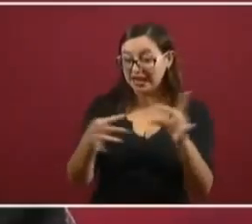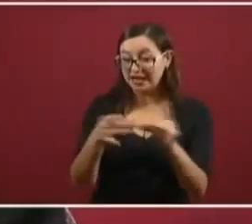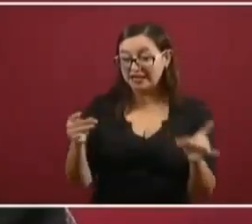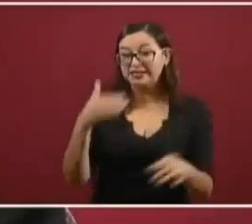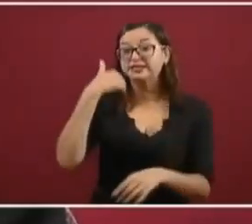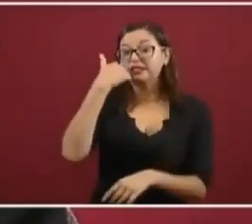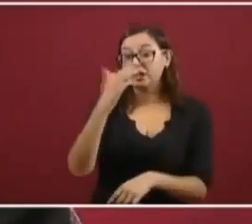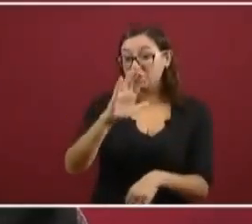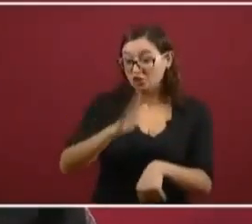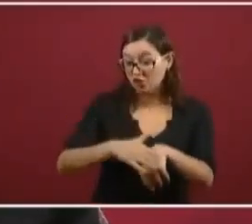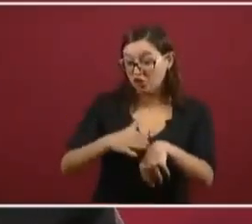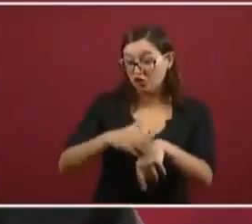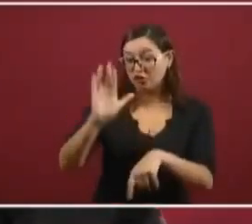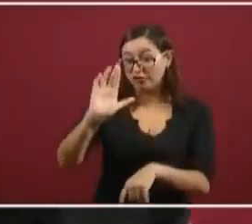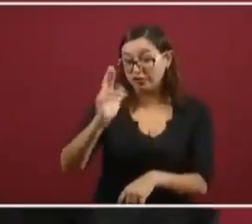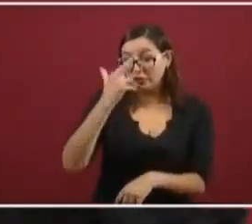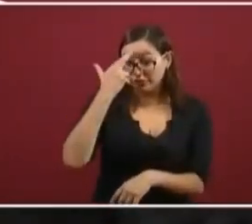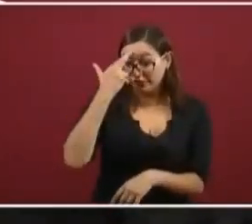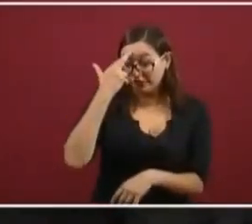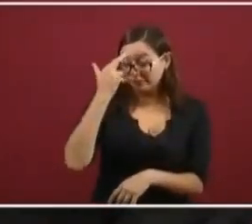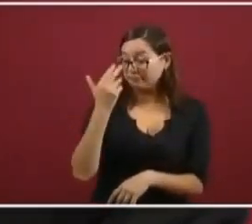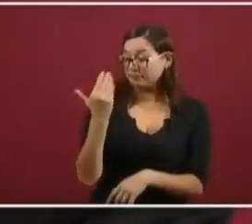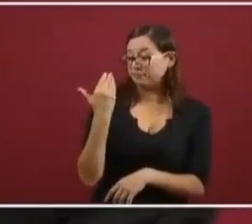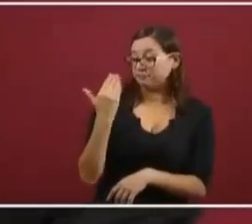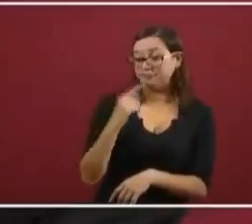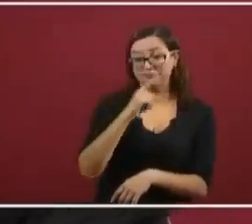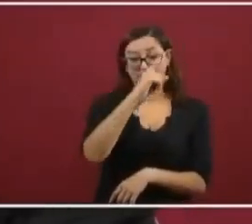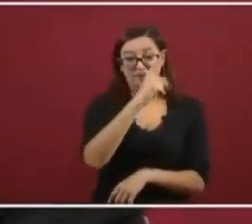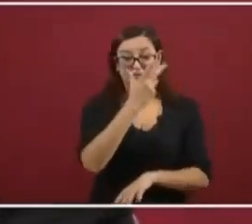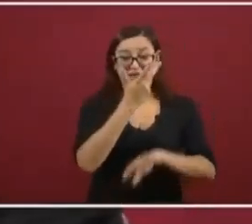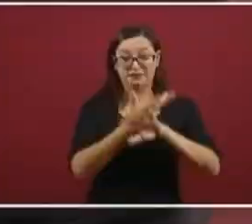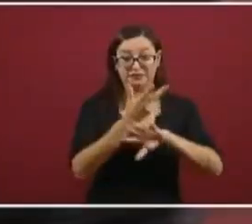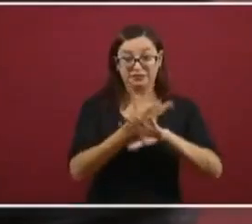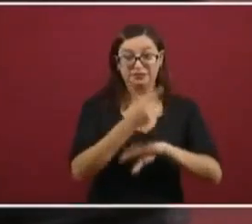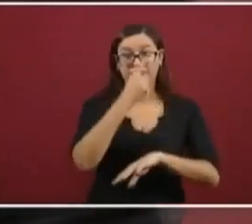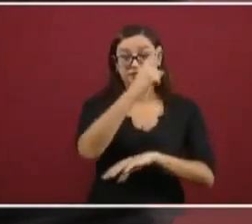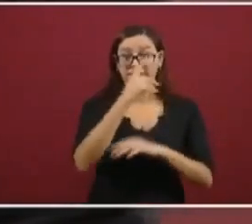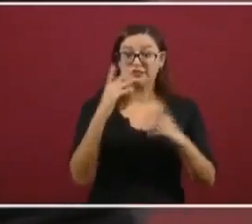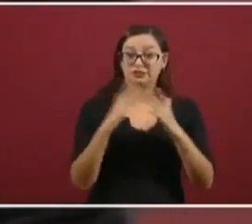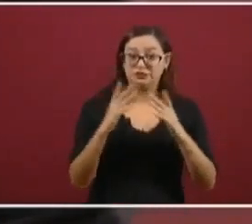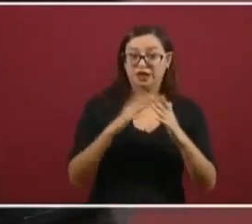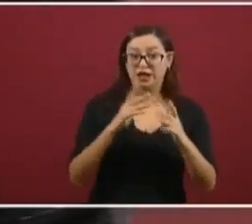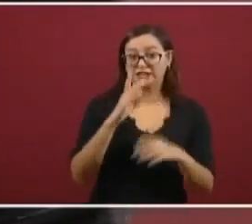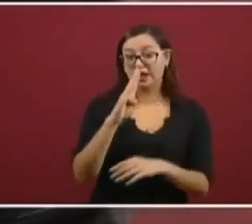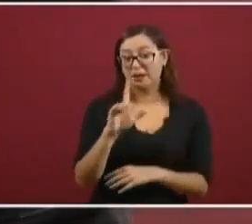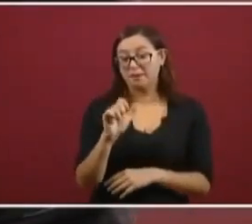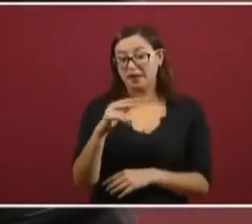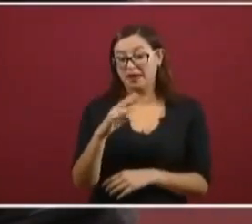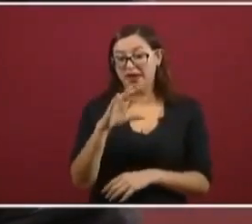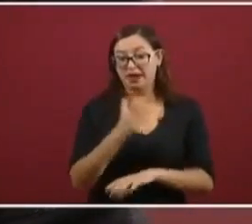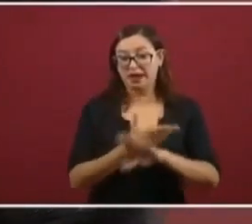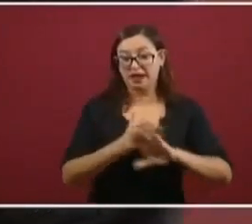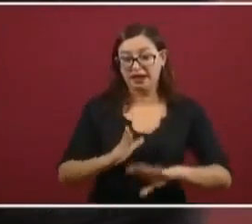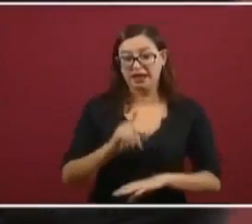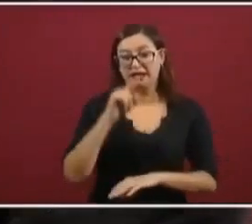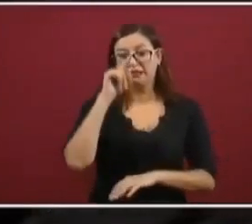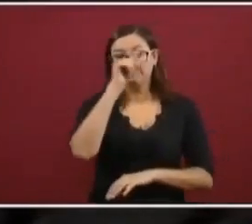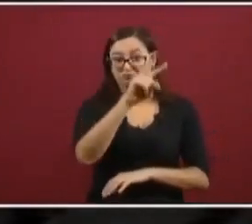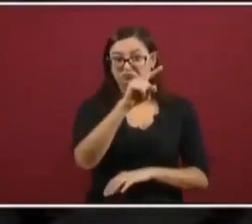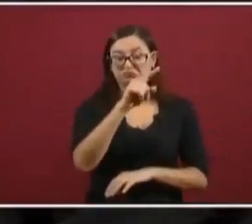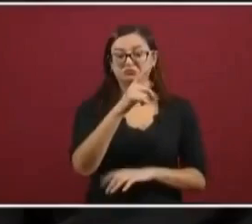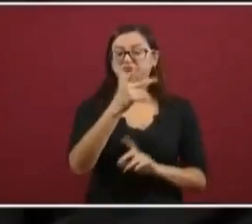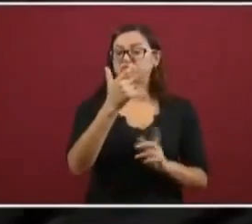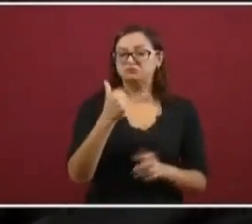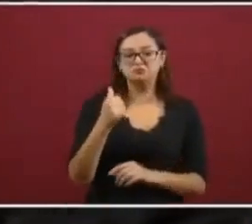poco el gobierno de Estados Unidos en la casa blanca inclusive se